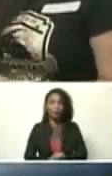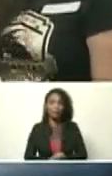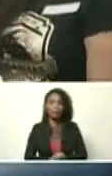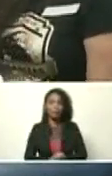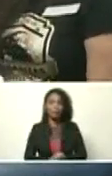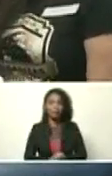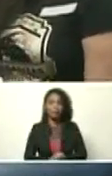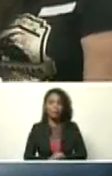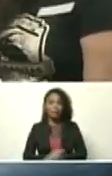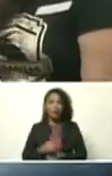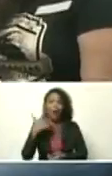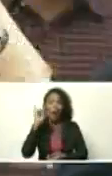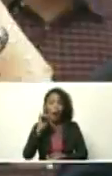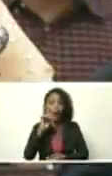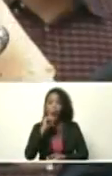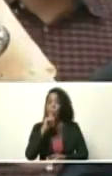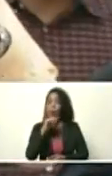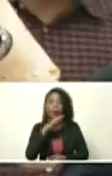Dice, no tiene azúcar.